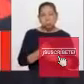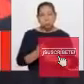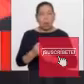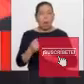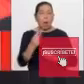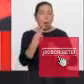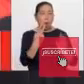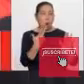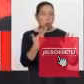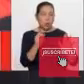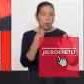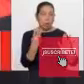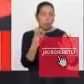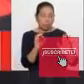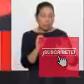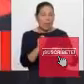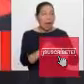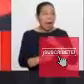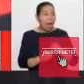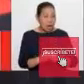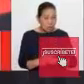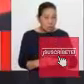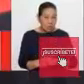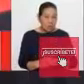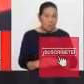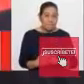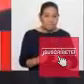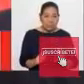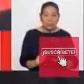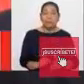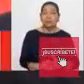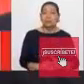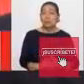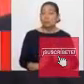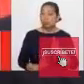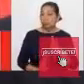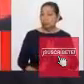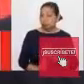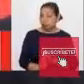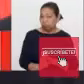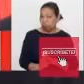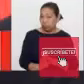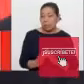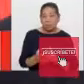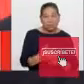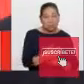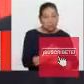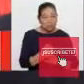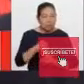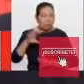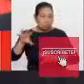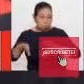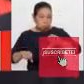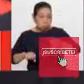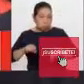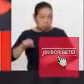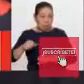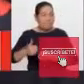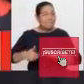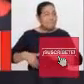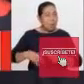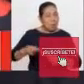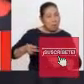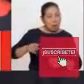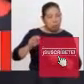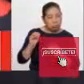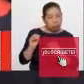en los años 80, en los años 90, ¿no? Y no hemos sabido superar. hemos capturado, se han agravado las penas,